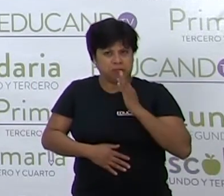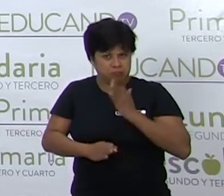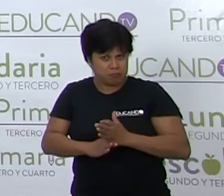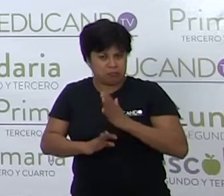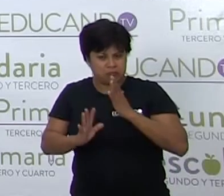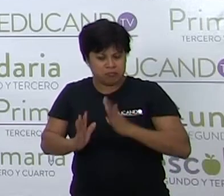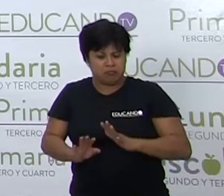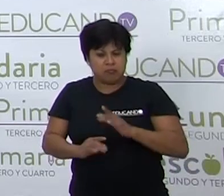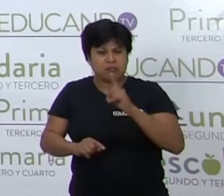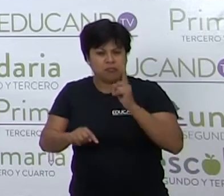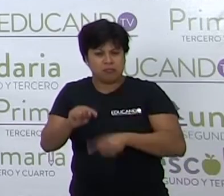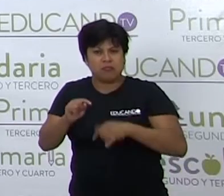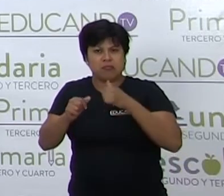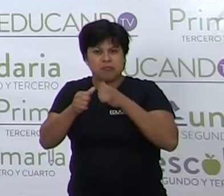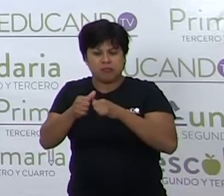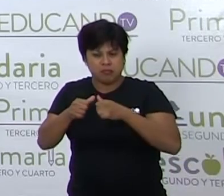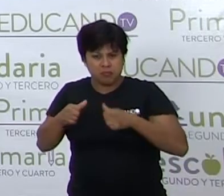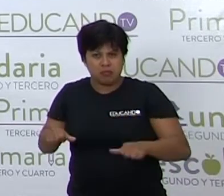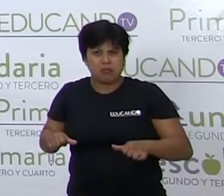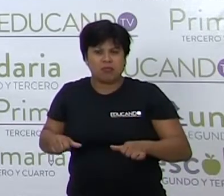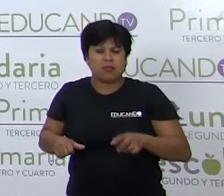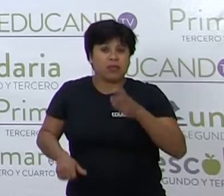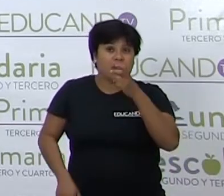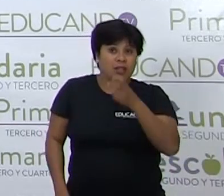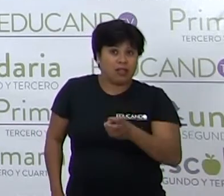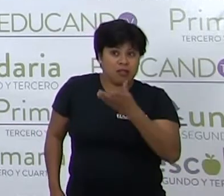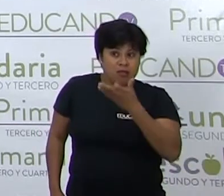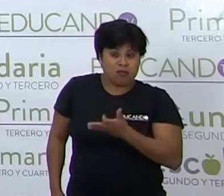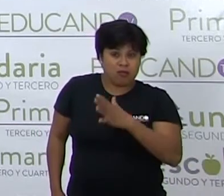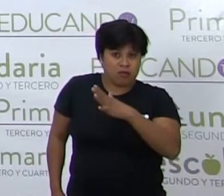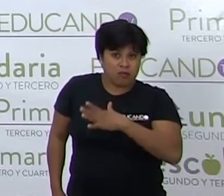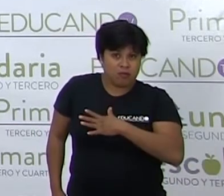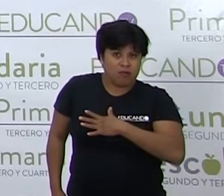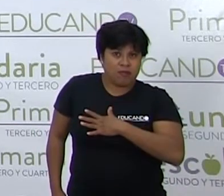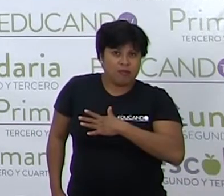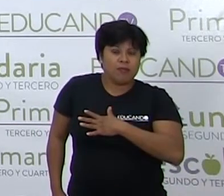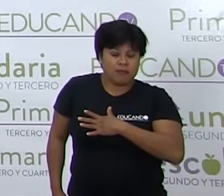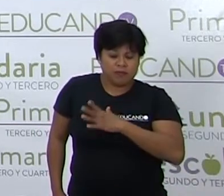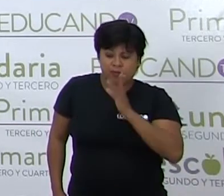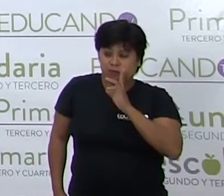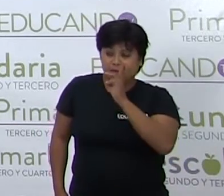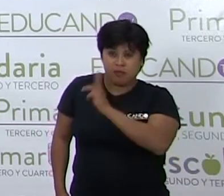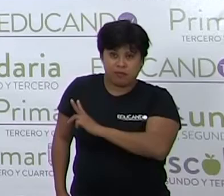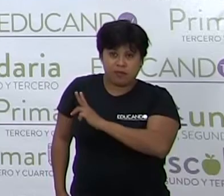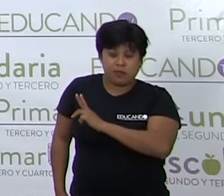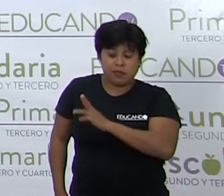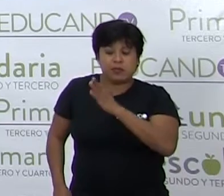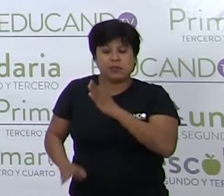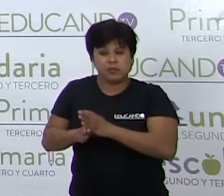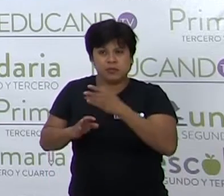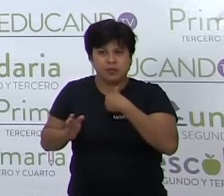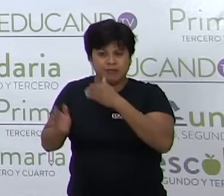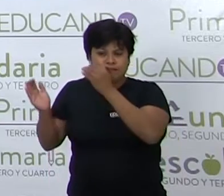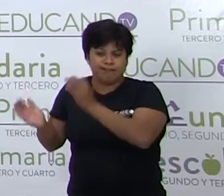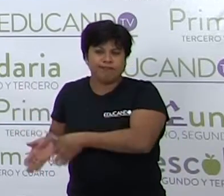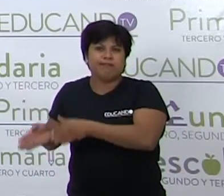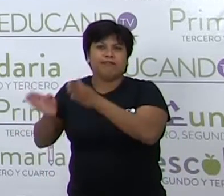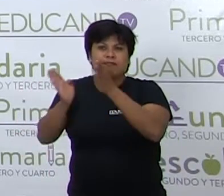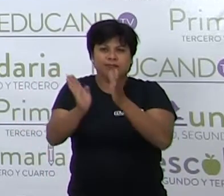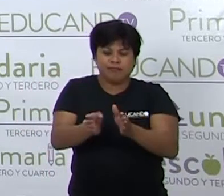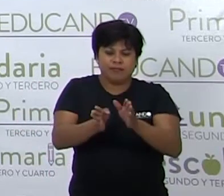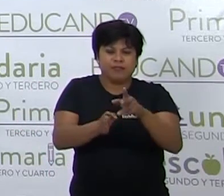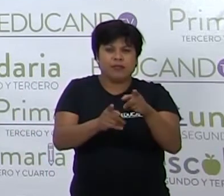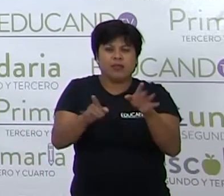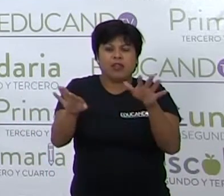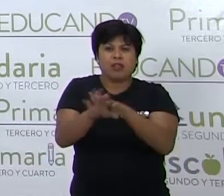albirex y esta parte que estaba acá esta parte que quite aquí la voy a pasar esta vaca es un